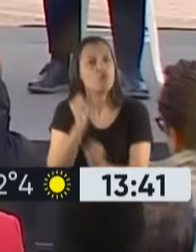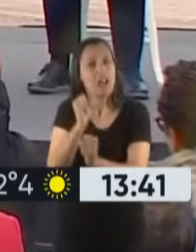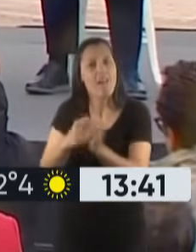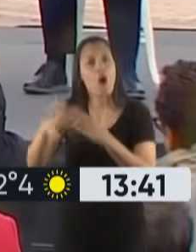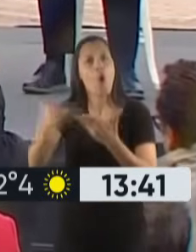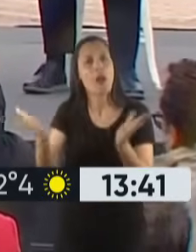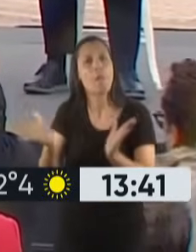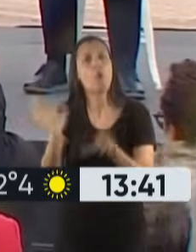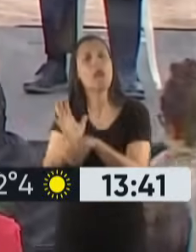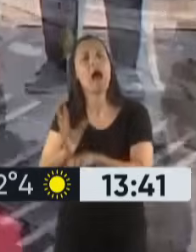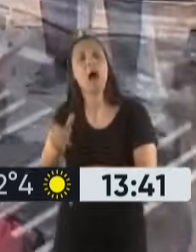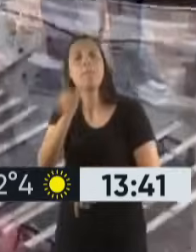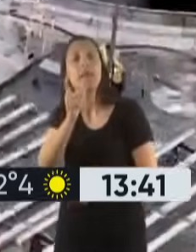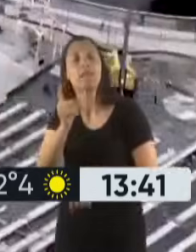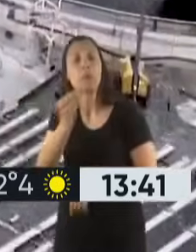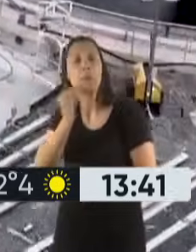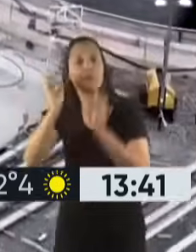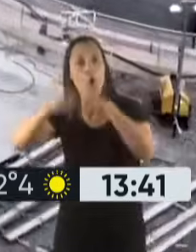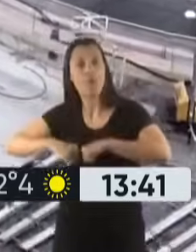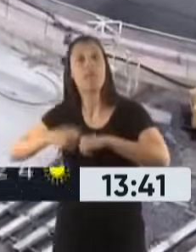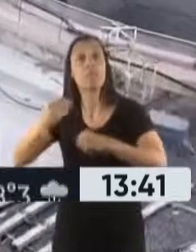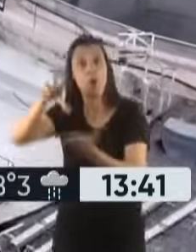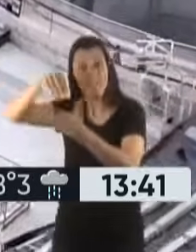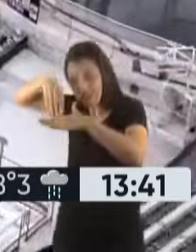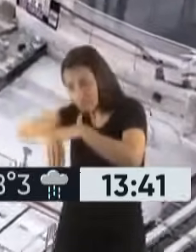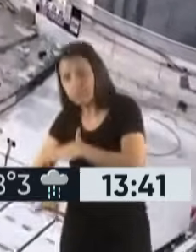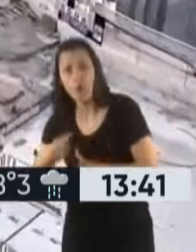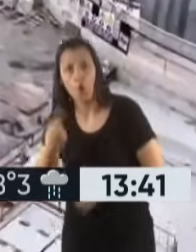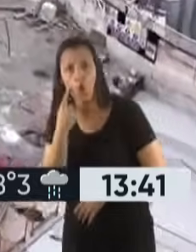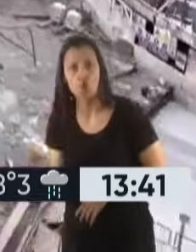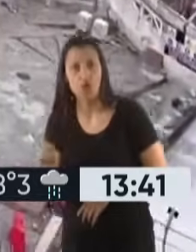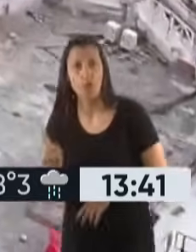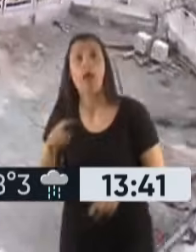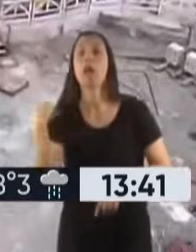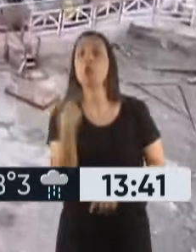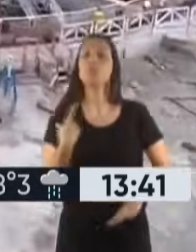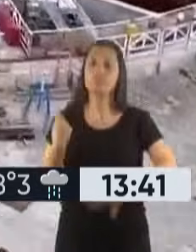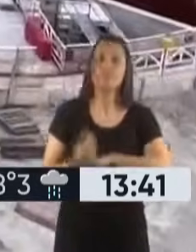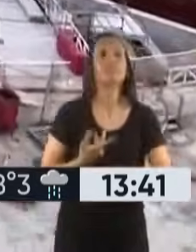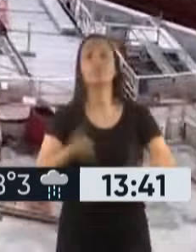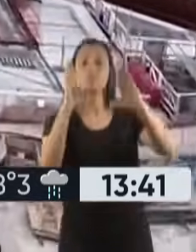que cambia vidas. Y nosotros no vinimos a la política